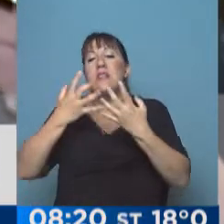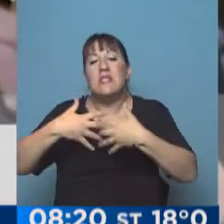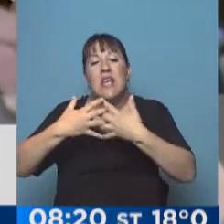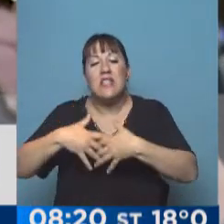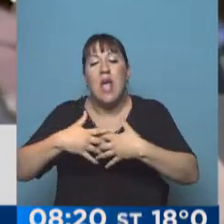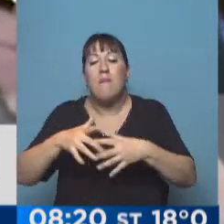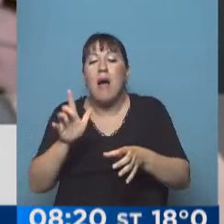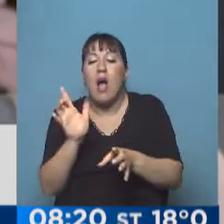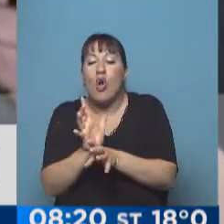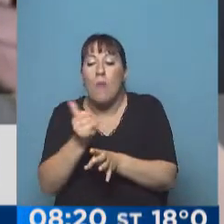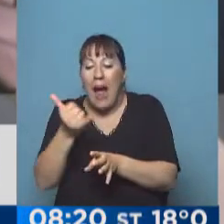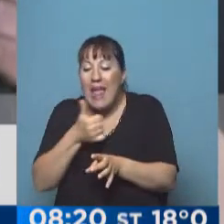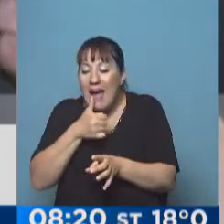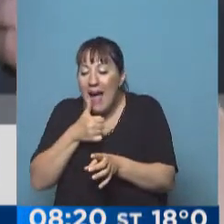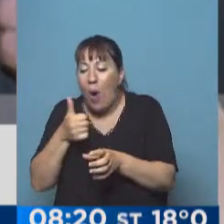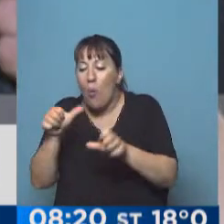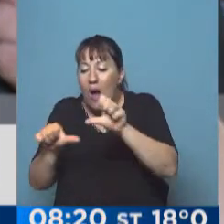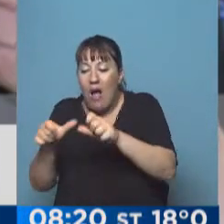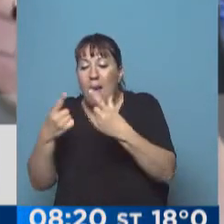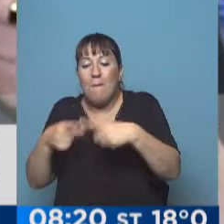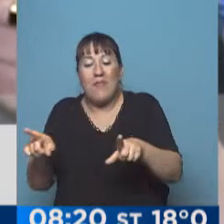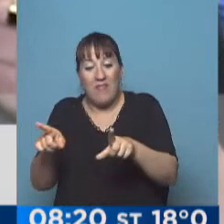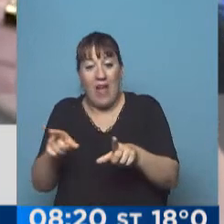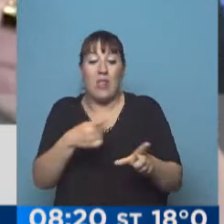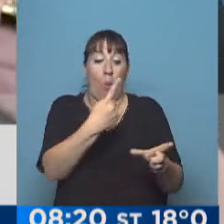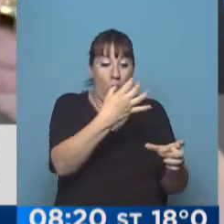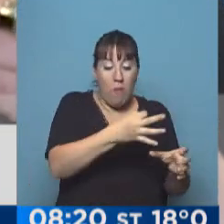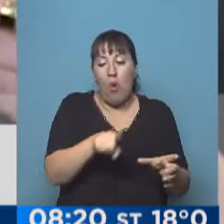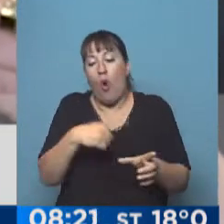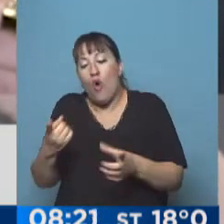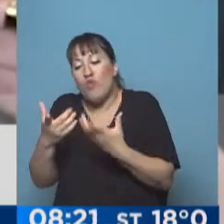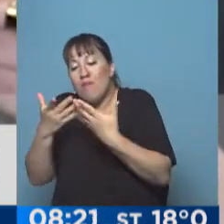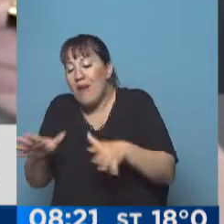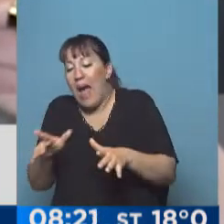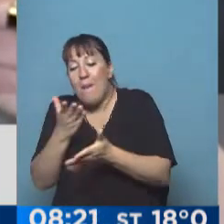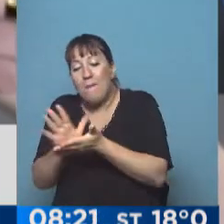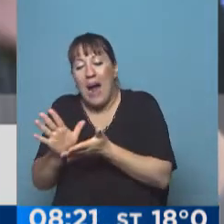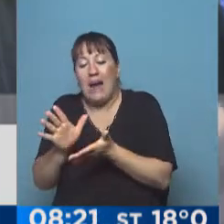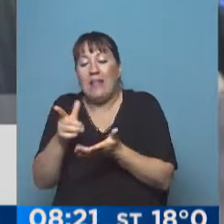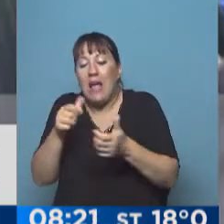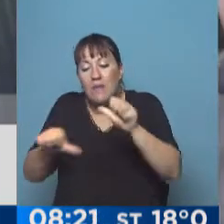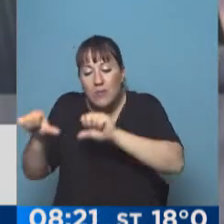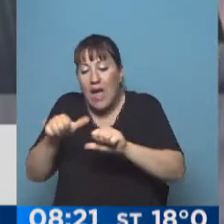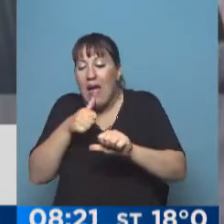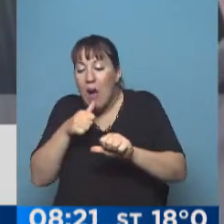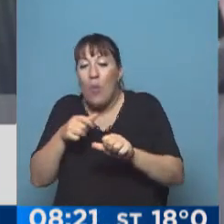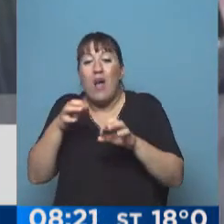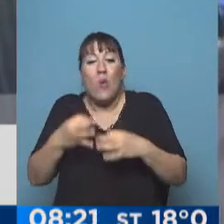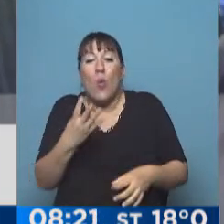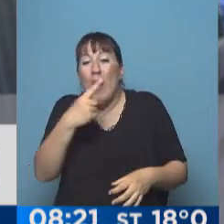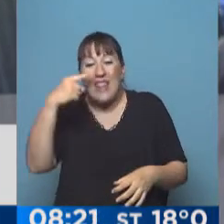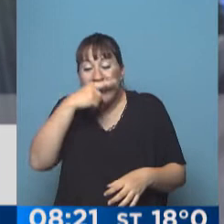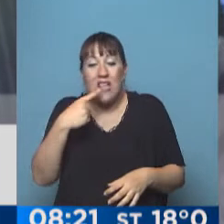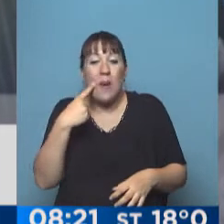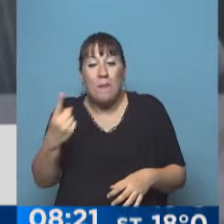inyección de agua y aditivos de fuera de los eeuu fíjese si la y por 47 mil barriles es sacar